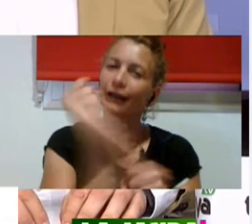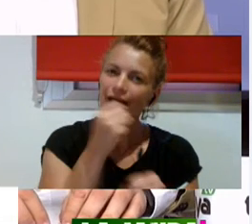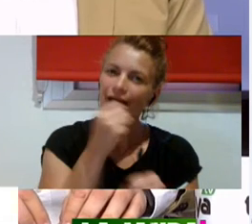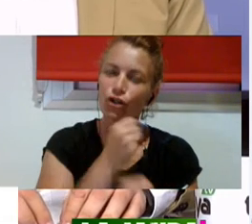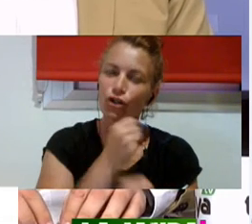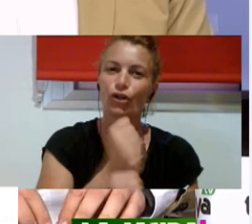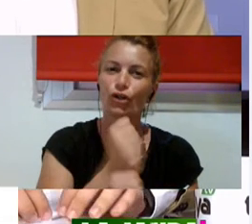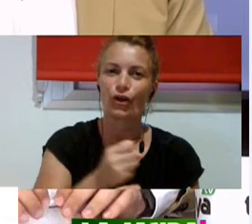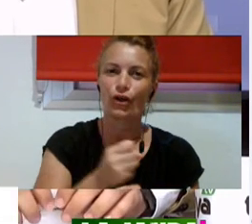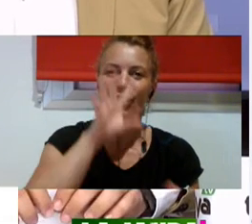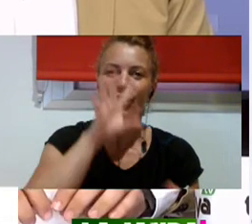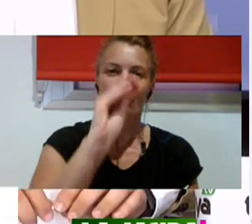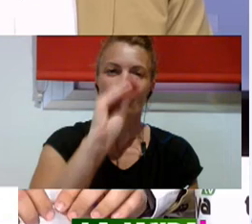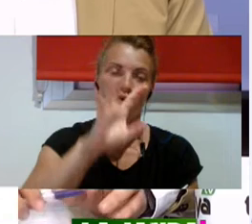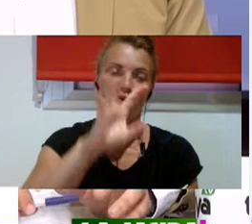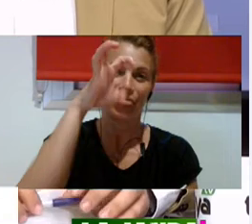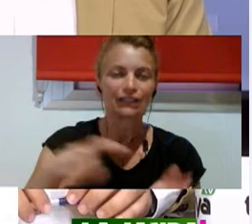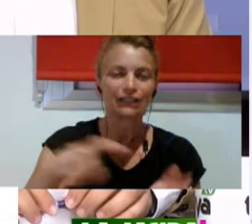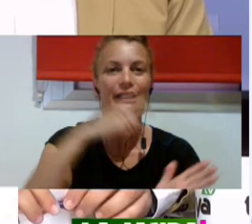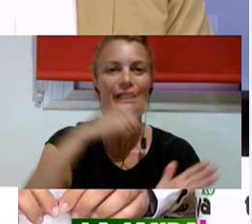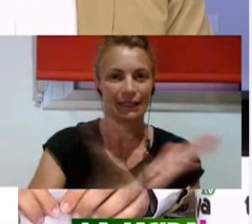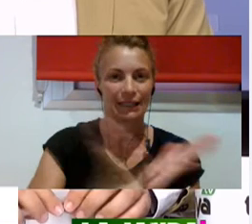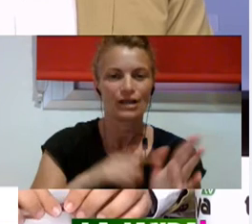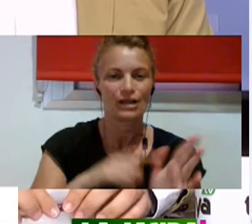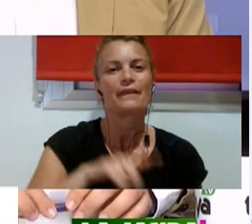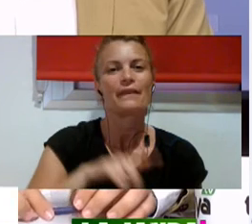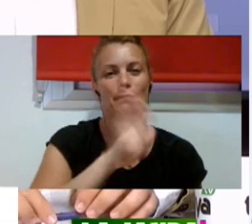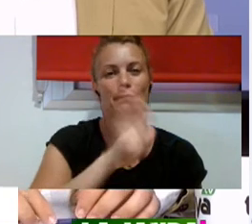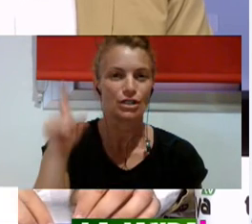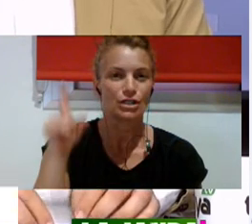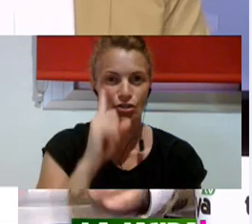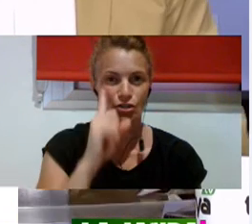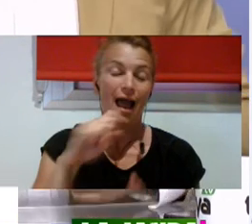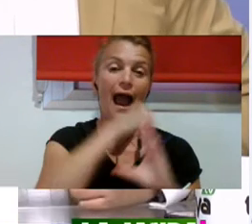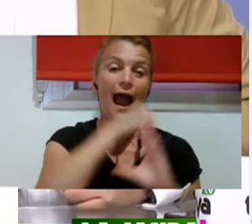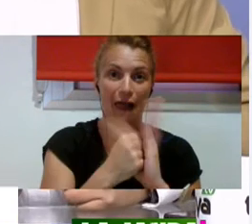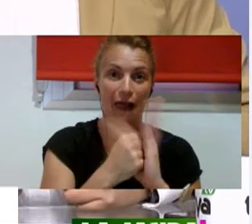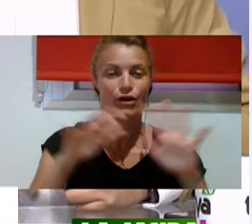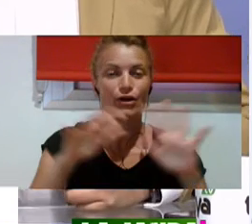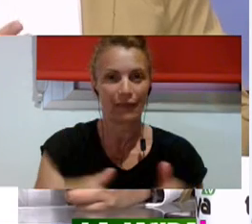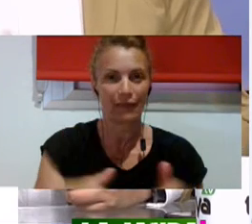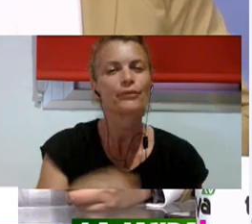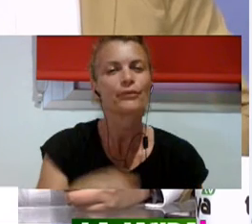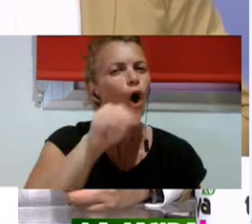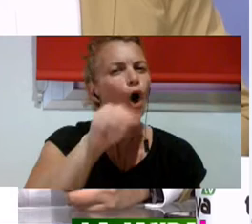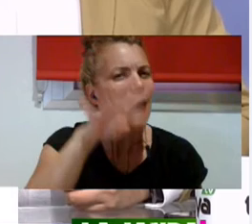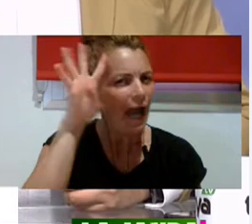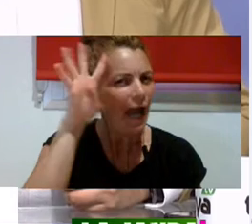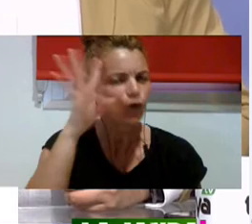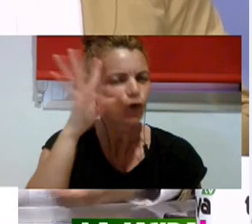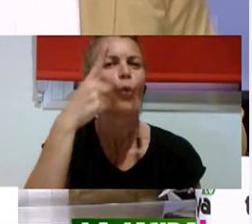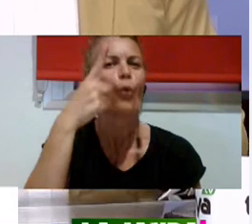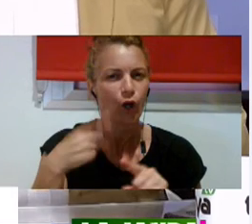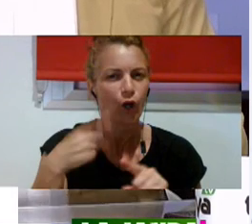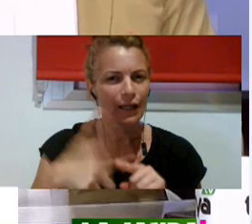ese centro de integración Albor en Cádiz. Oye, Alejandro, una cosa, ¿y